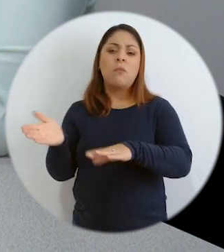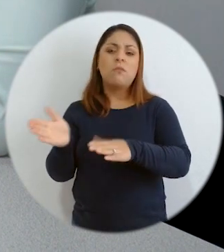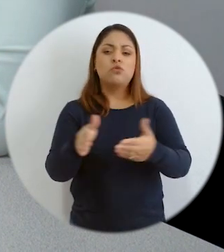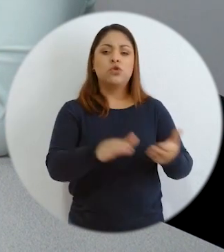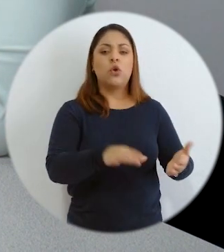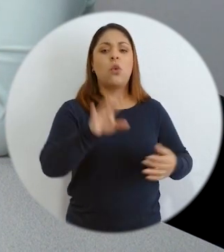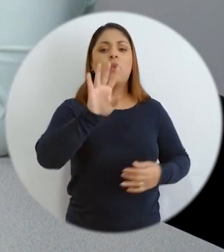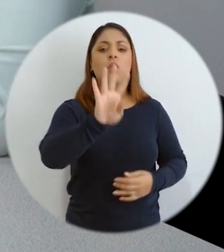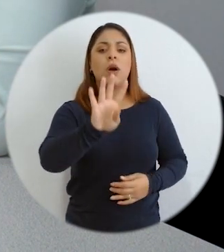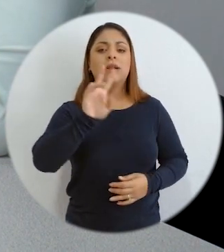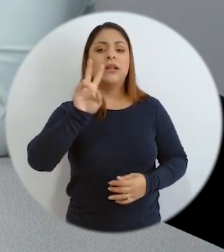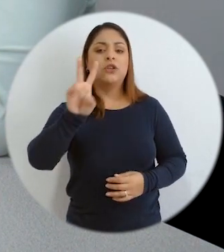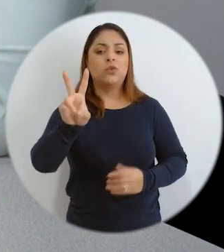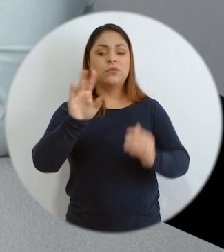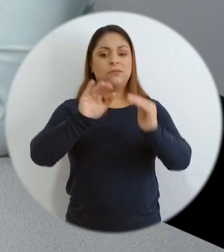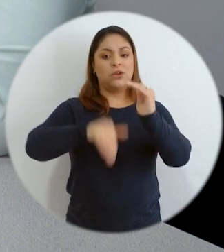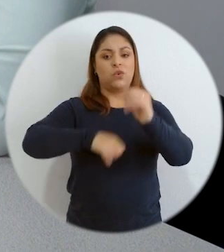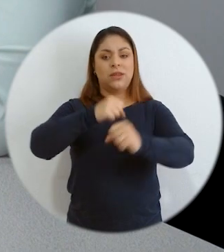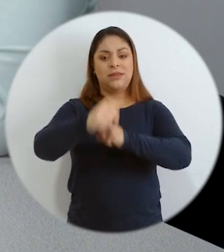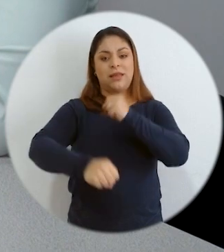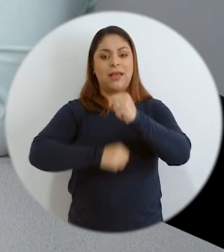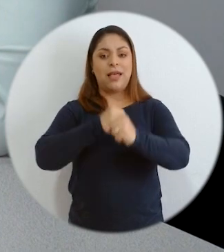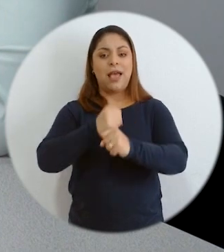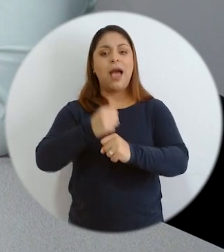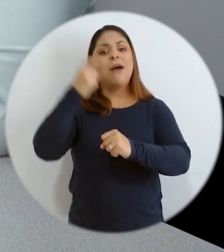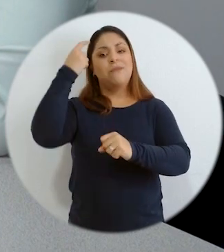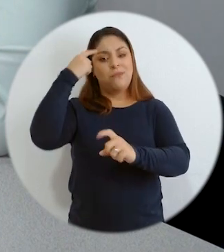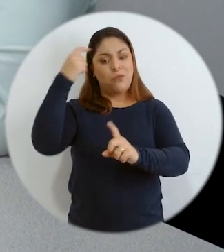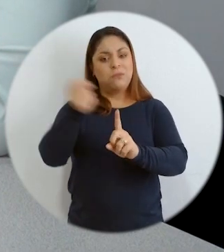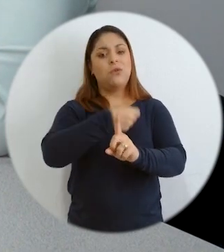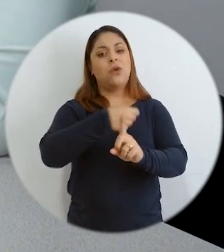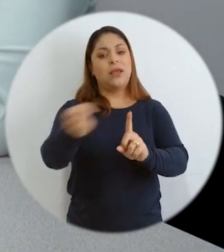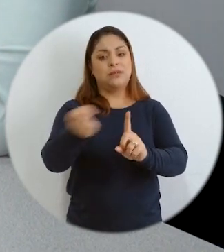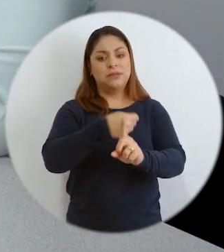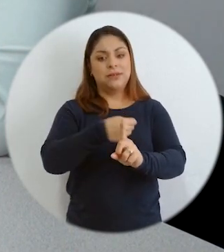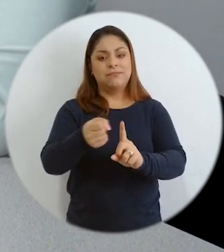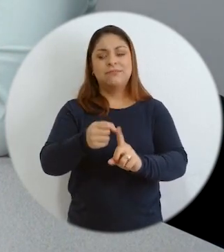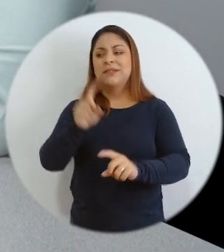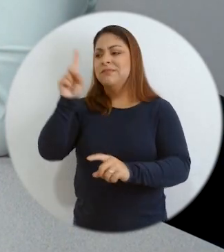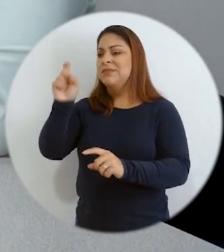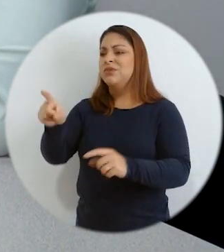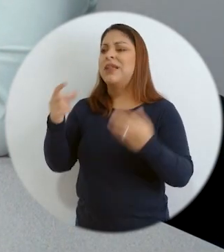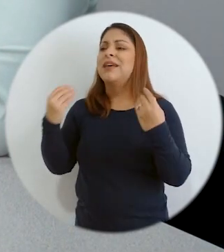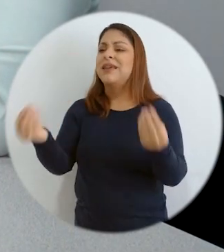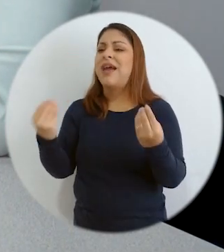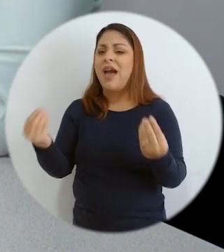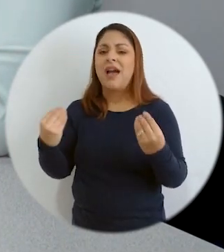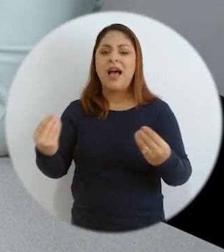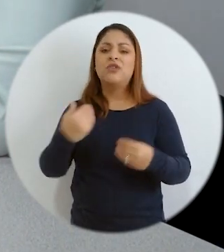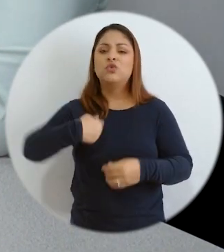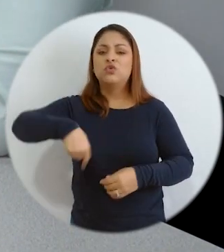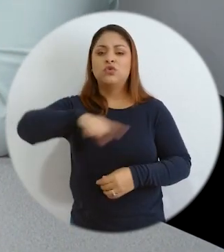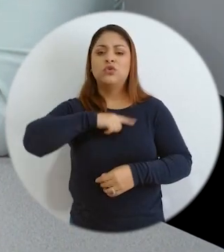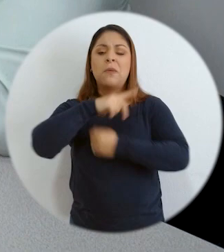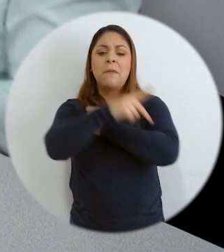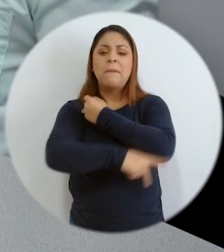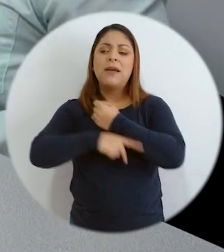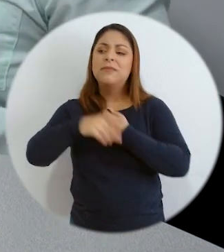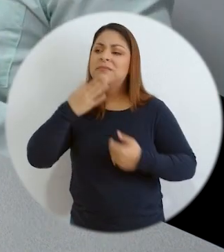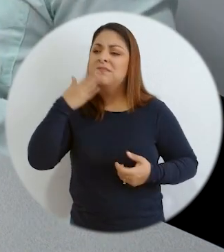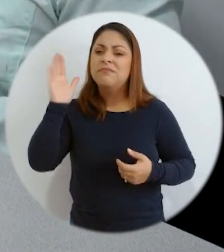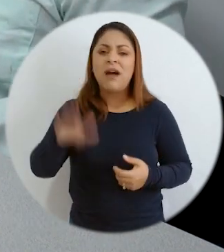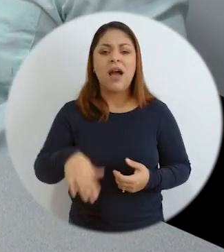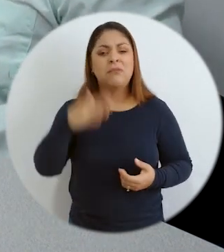reportó la muerte, el fallecimiento de 42 menores de edad vinculados a temas de violencia. Don Pablo, ¿qué estamos haciendo mal